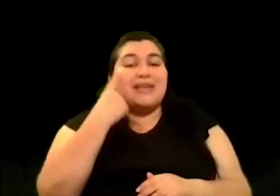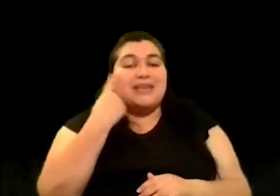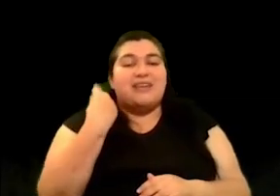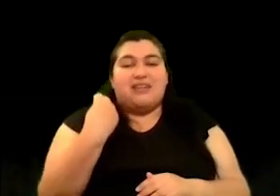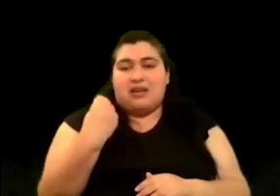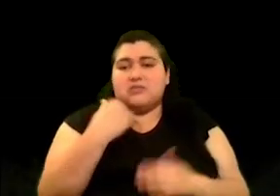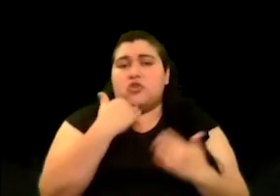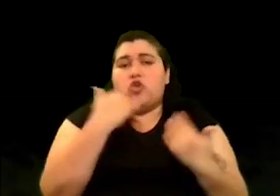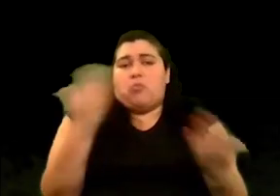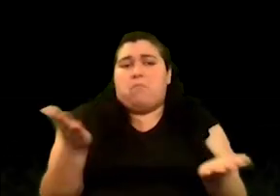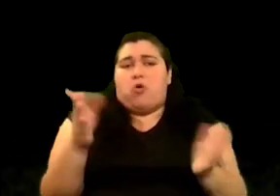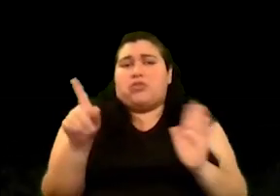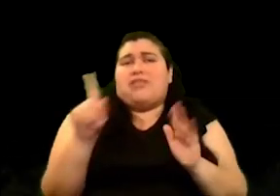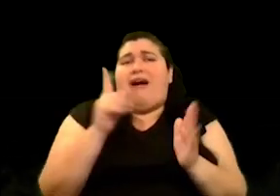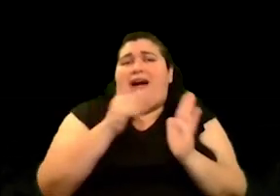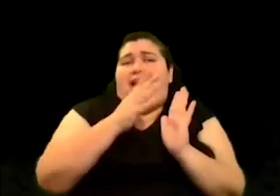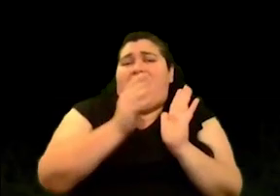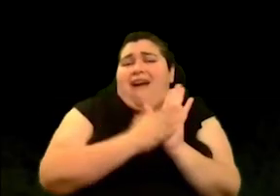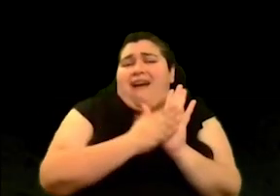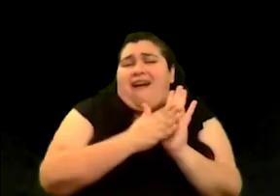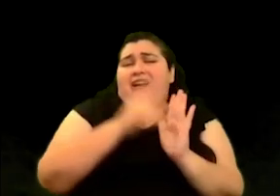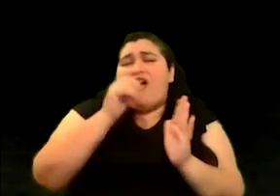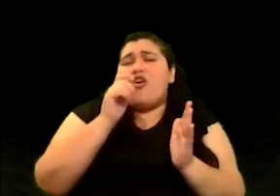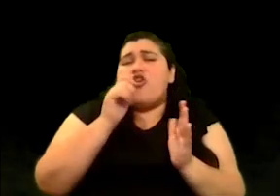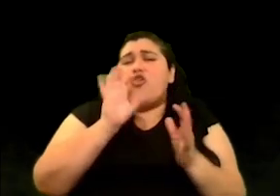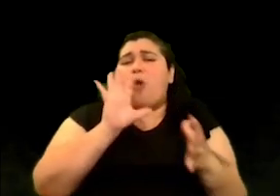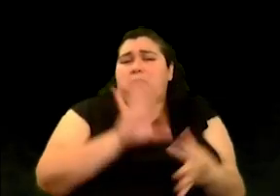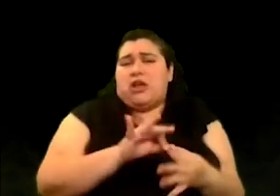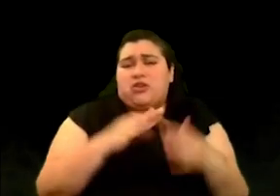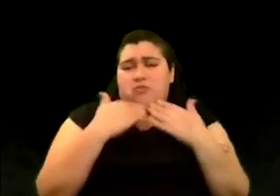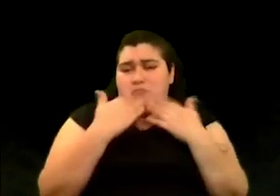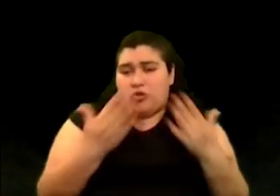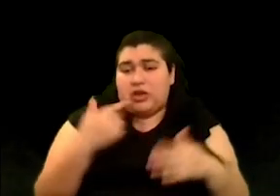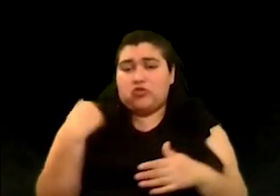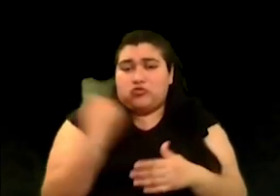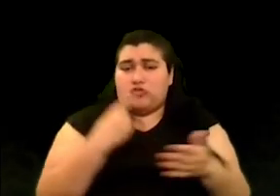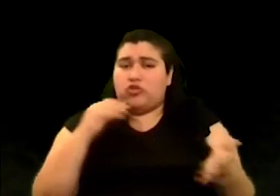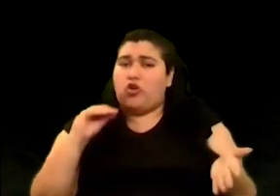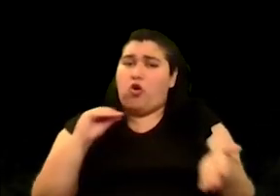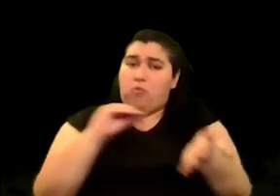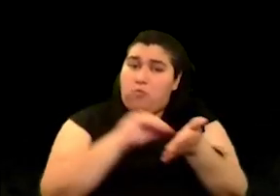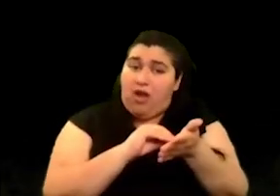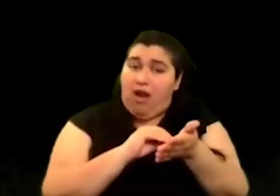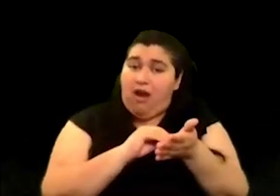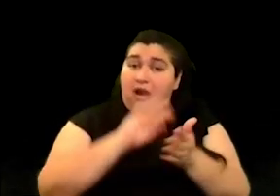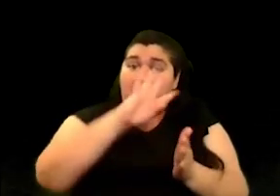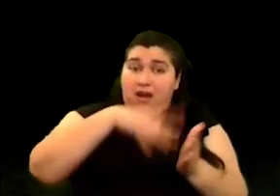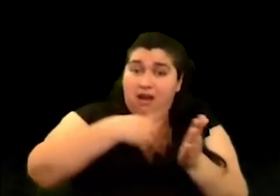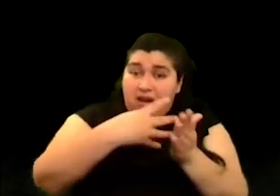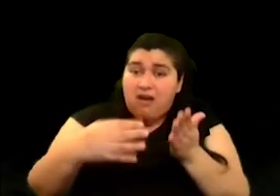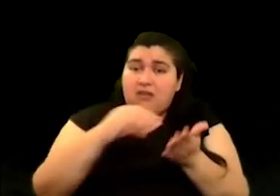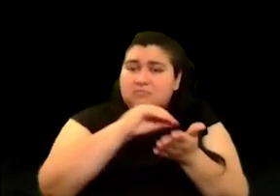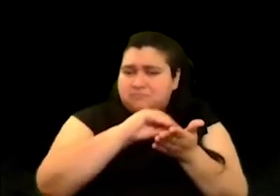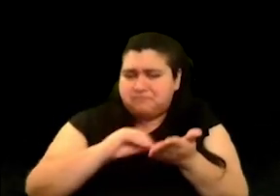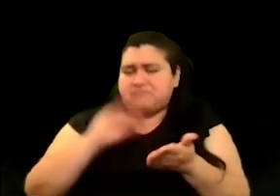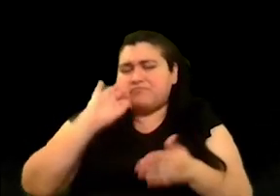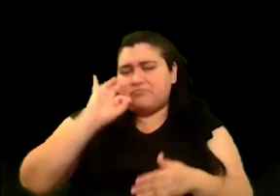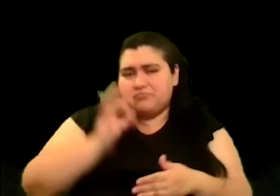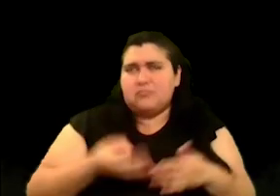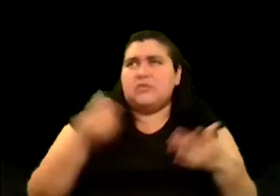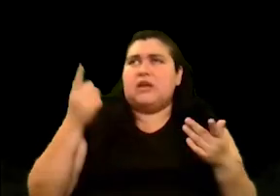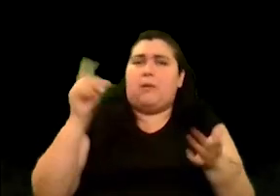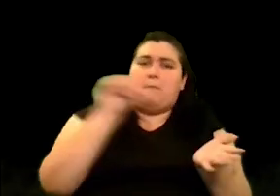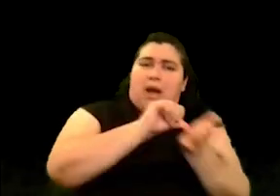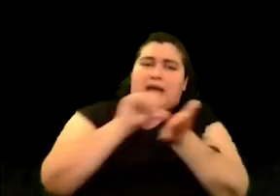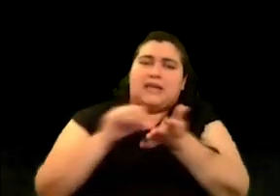en los convenios. Si ustedes se acuerdan, vamos a incorporar dentro del preámbulo que más allá de la colaboración entre